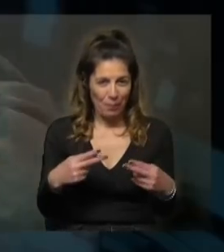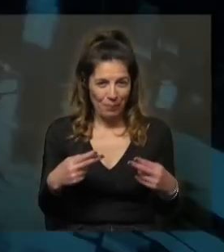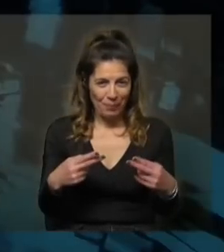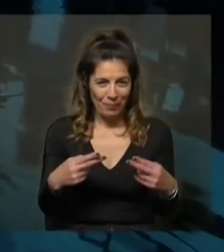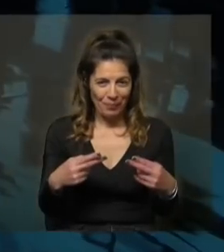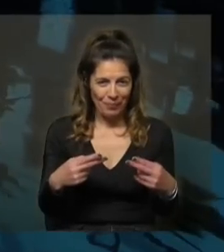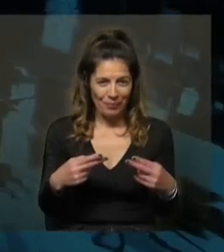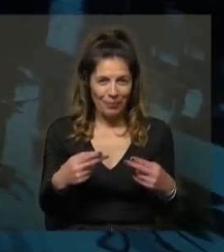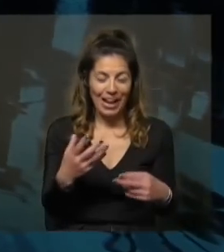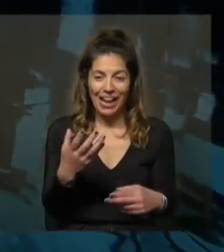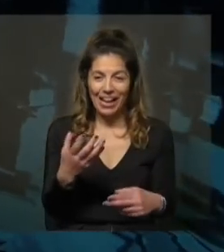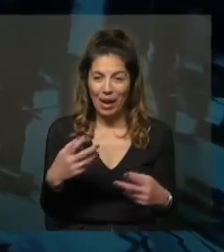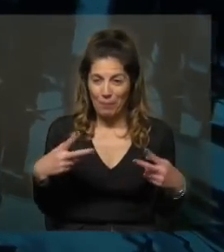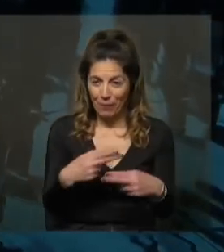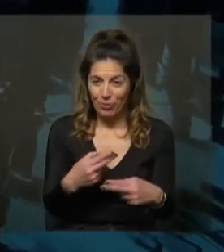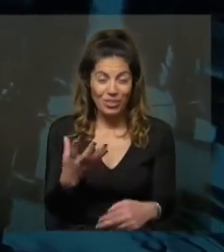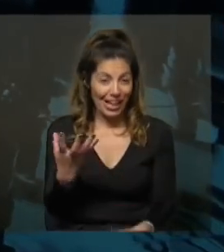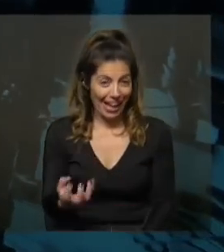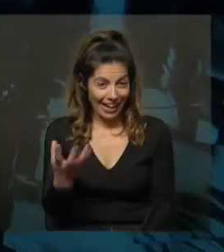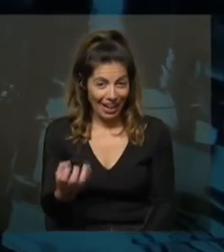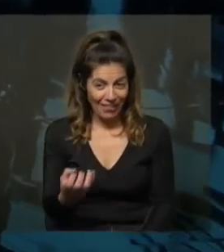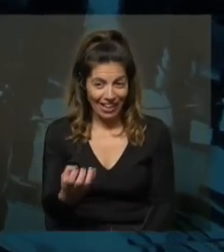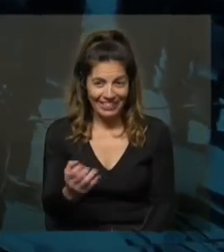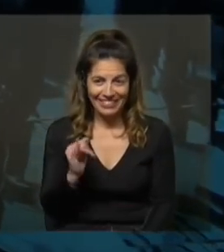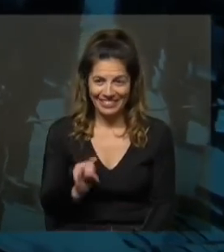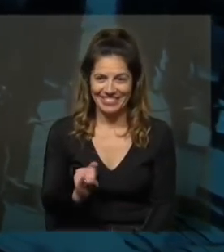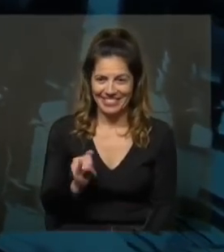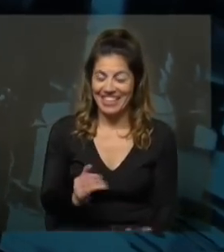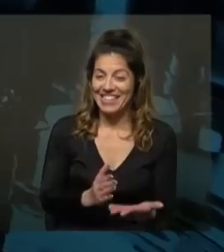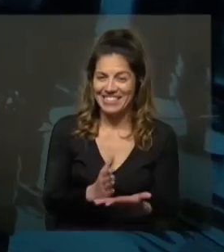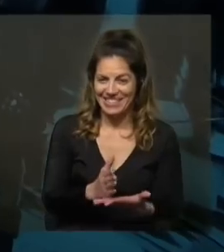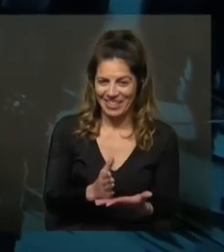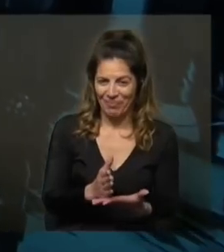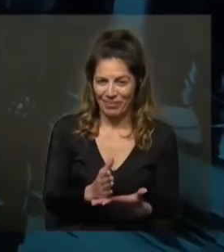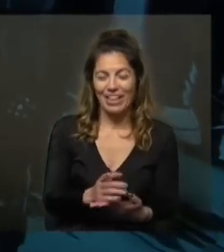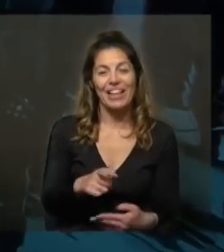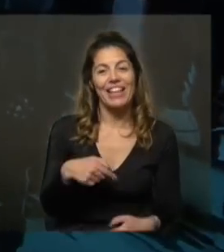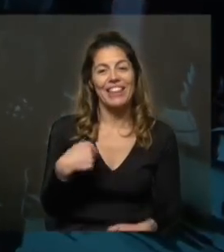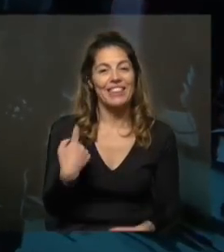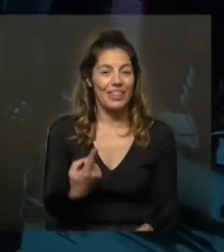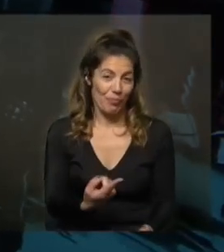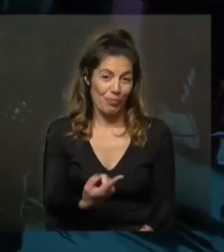siempre la grabamos Porque después después